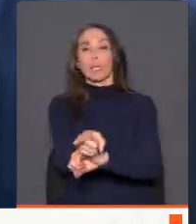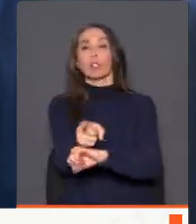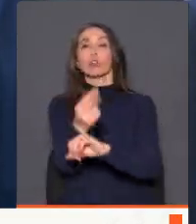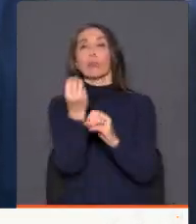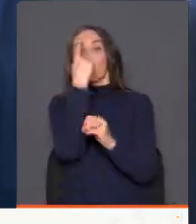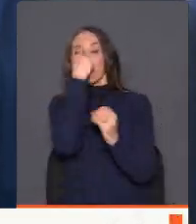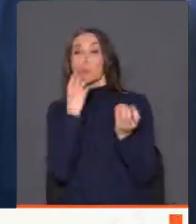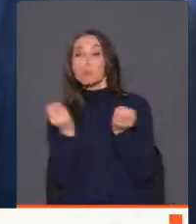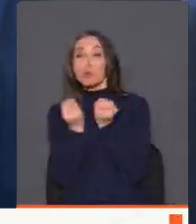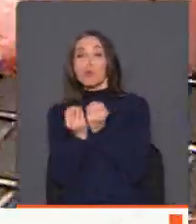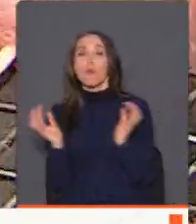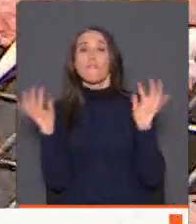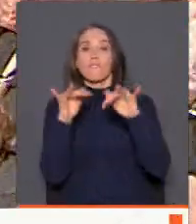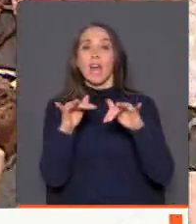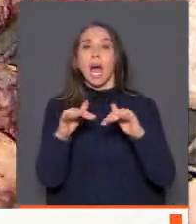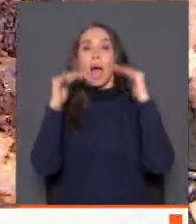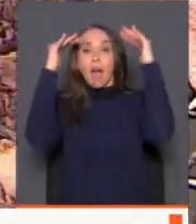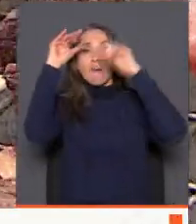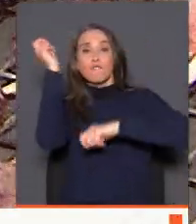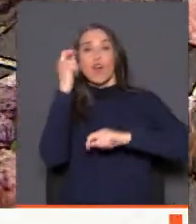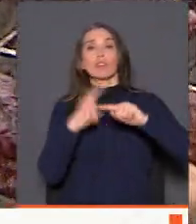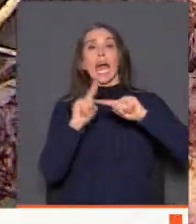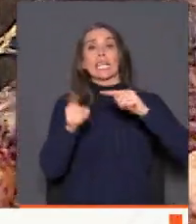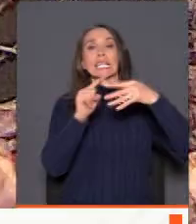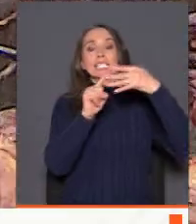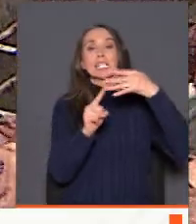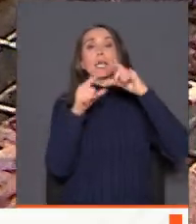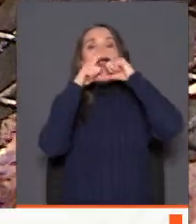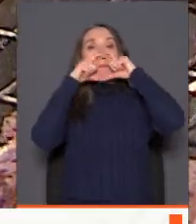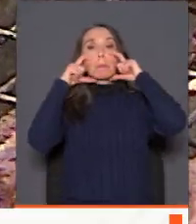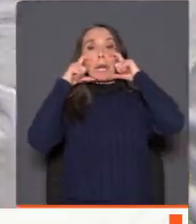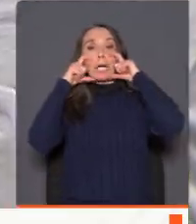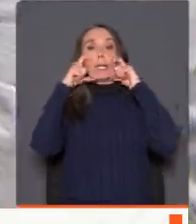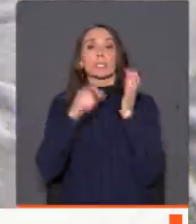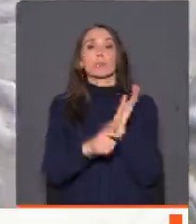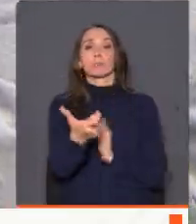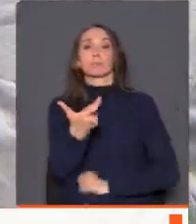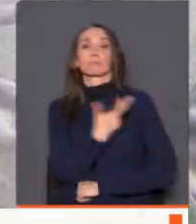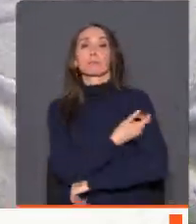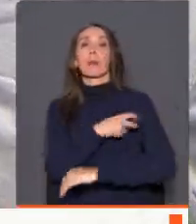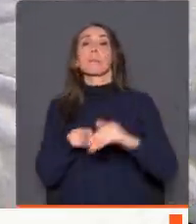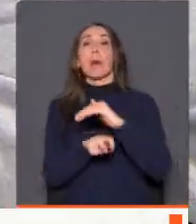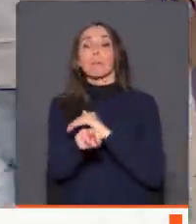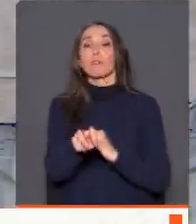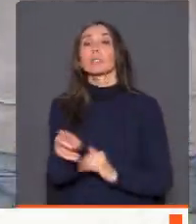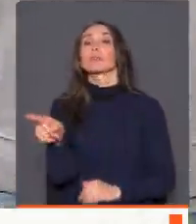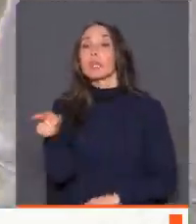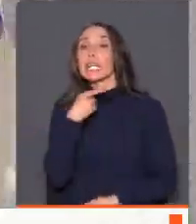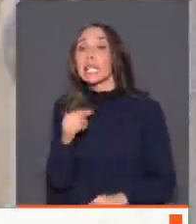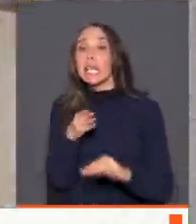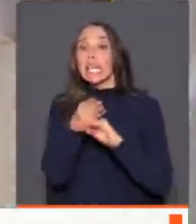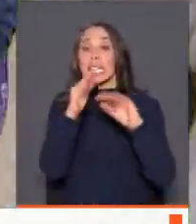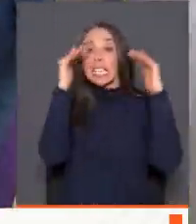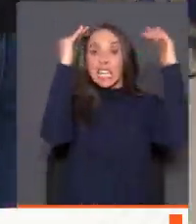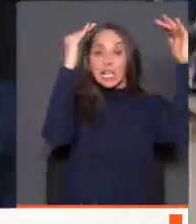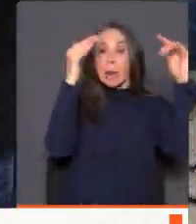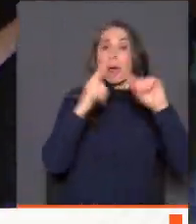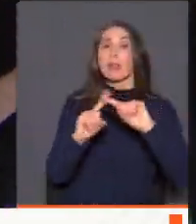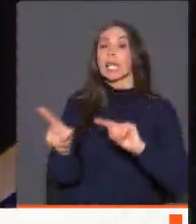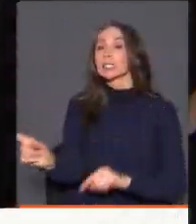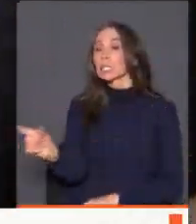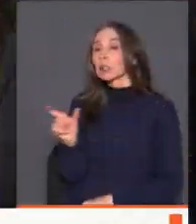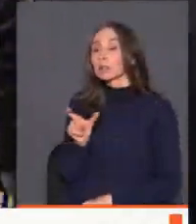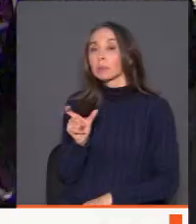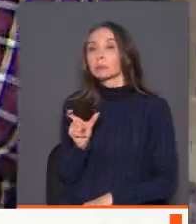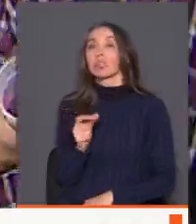como por ejemplo una fonda. Mascarillas y pase de movilidad son exigencia para ir a las ramadas. Eso impediría el ingreso a